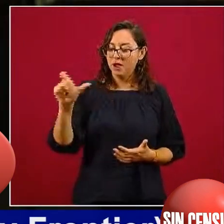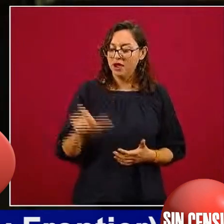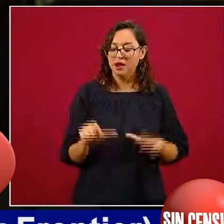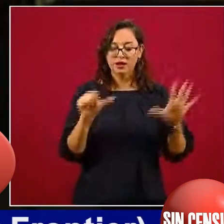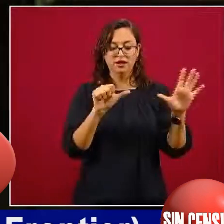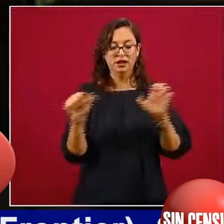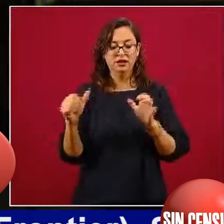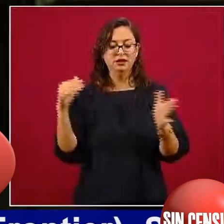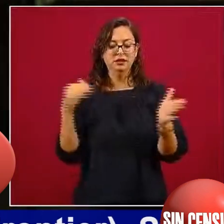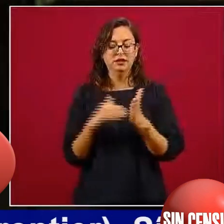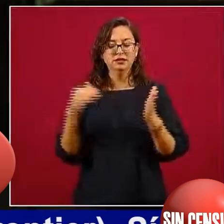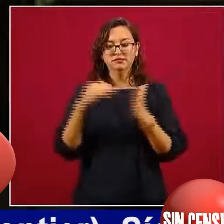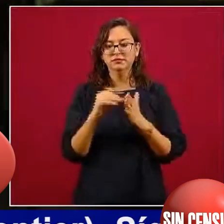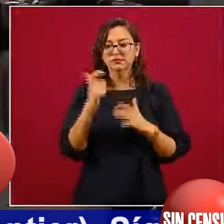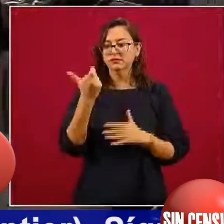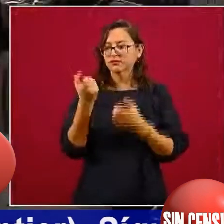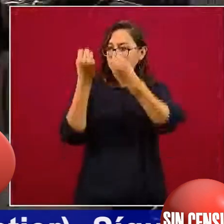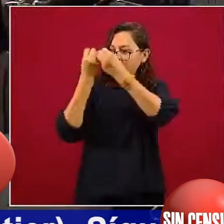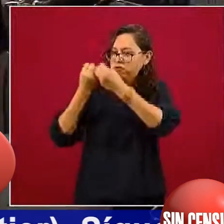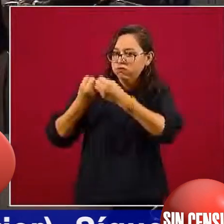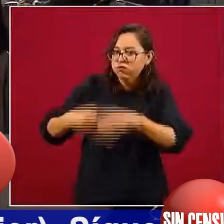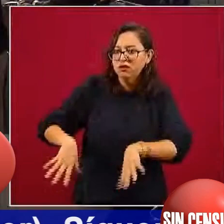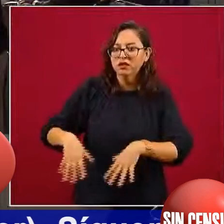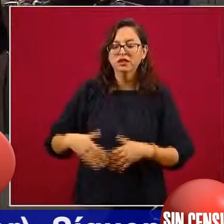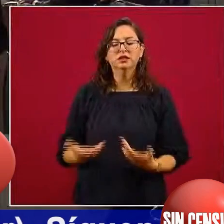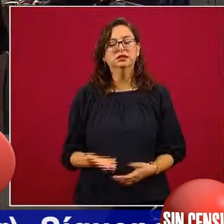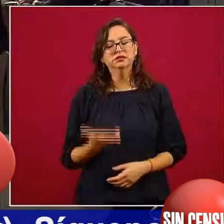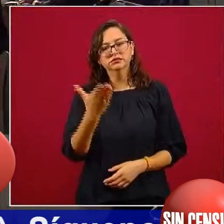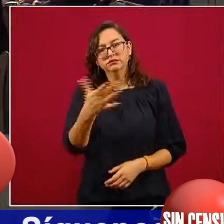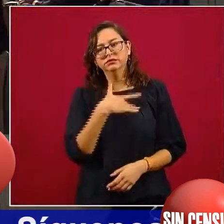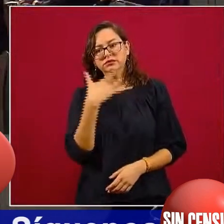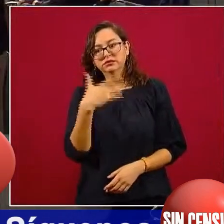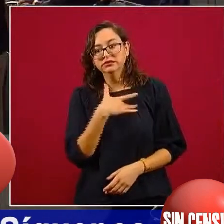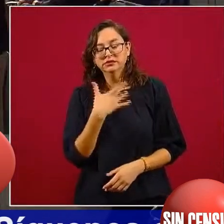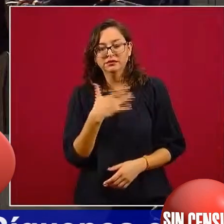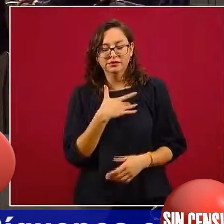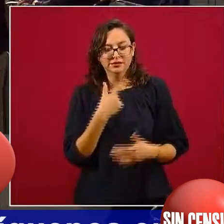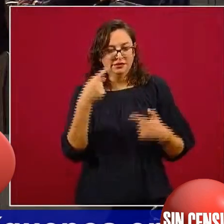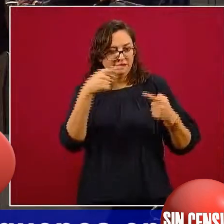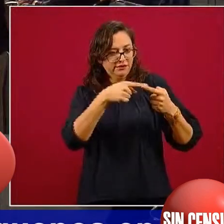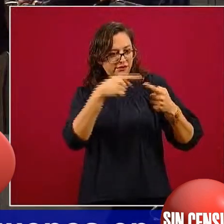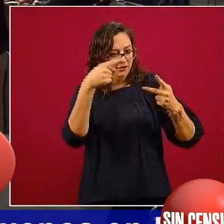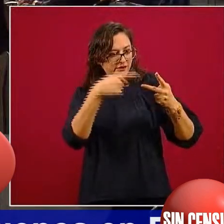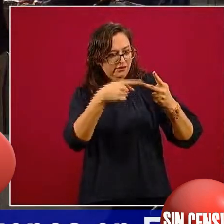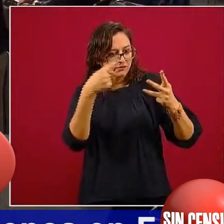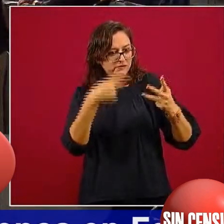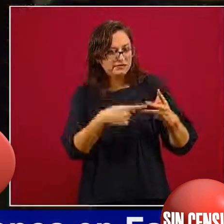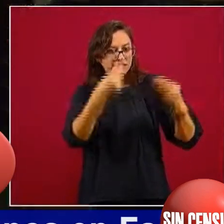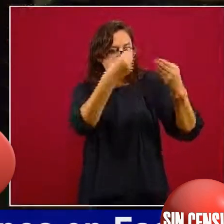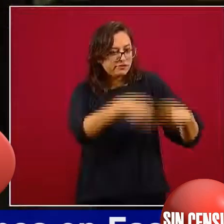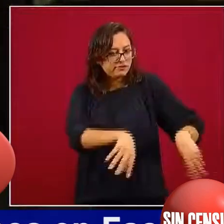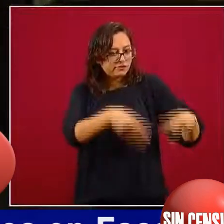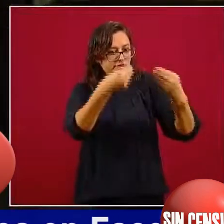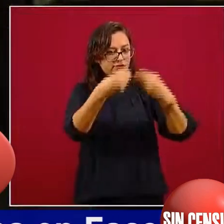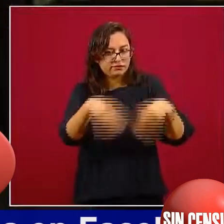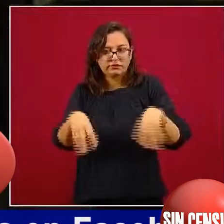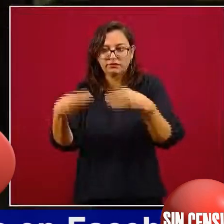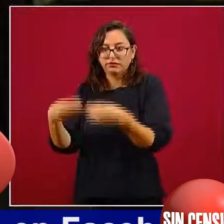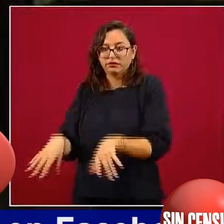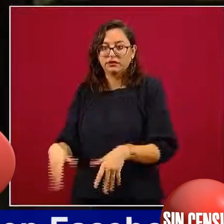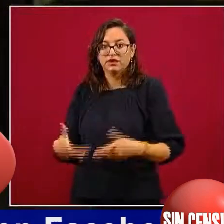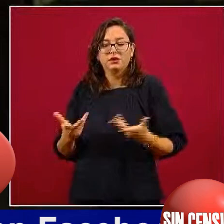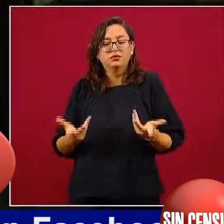de pesos. ¿Cómo vislumbro este panorama después de estas cifras? ¿Qué se va a hacer para